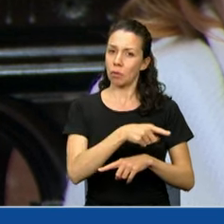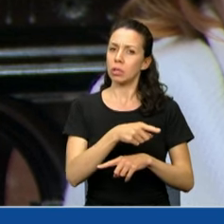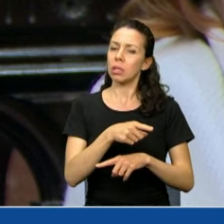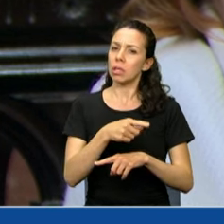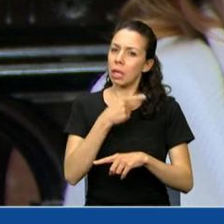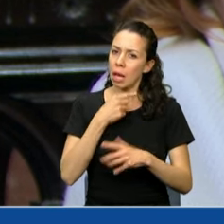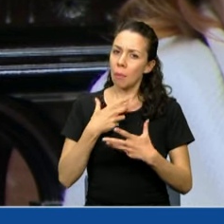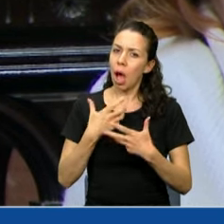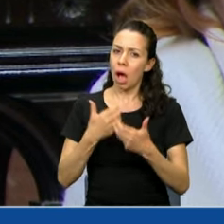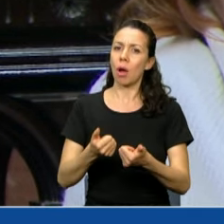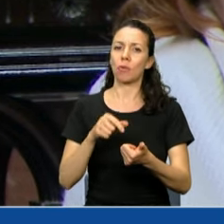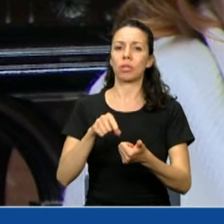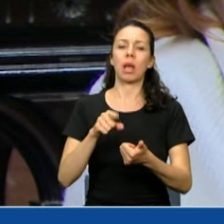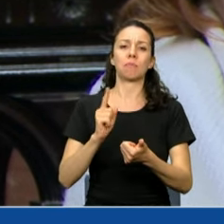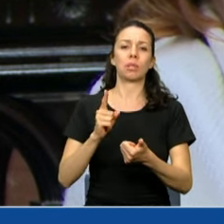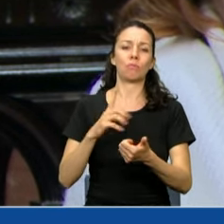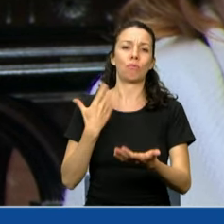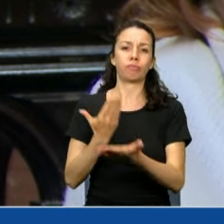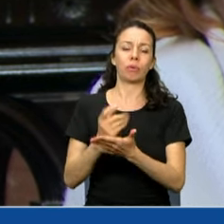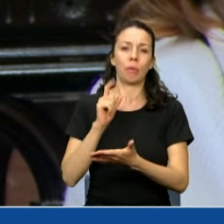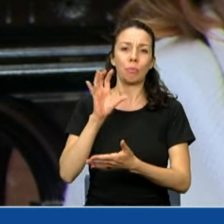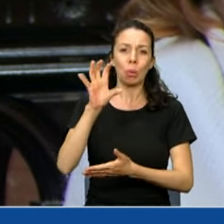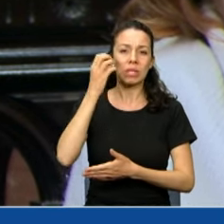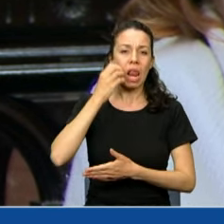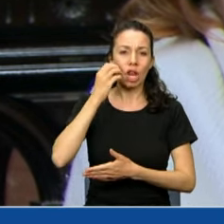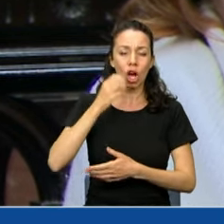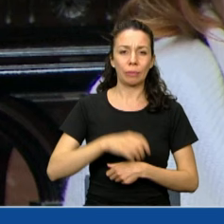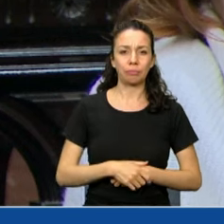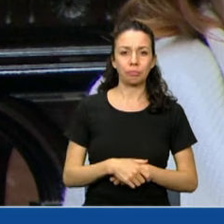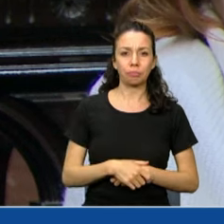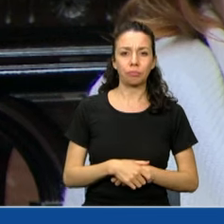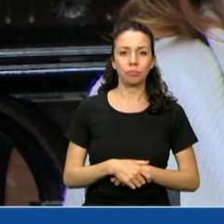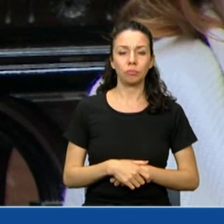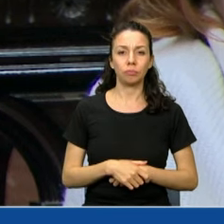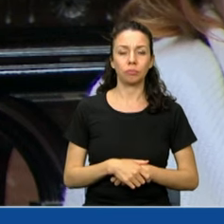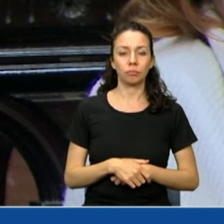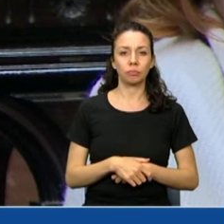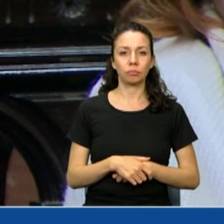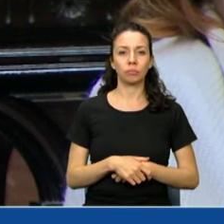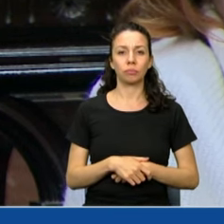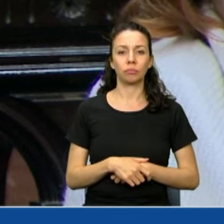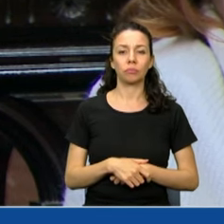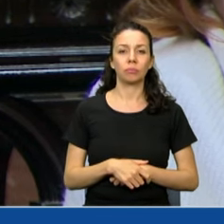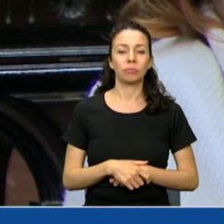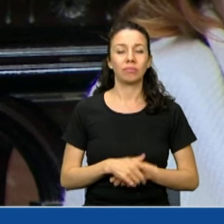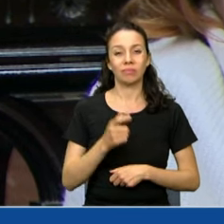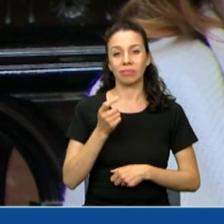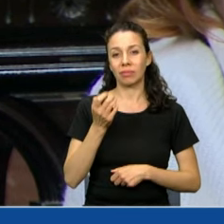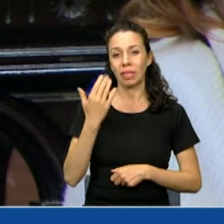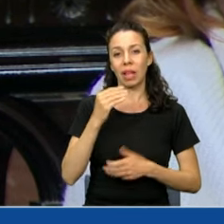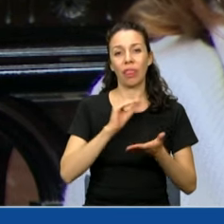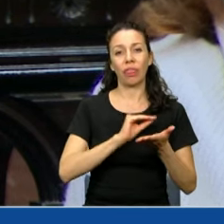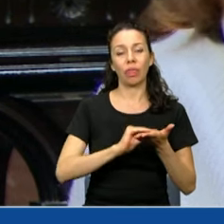de La Rioja lo mencionado por la diputada